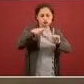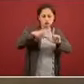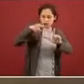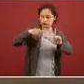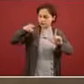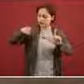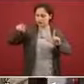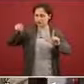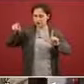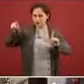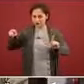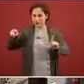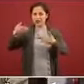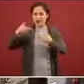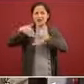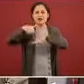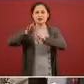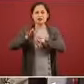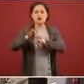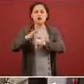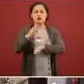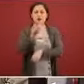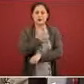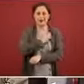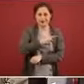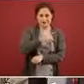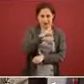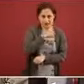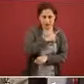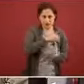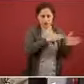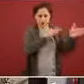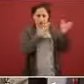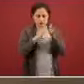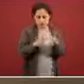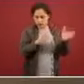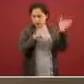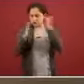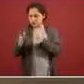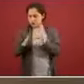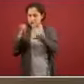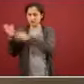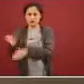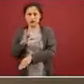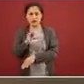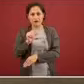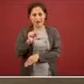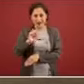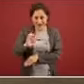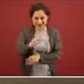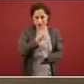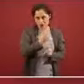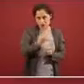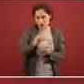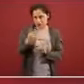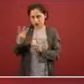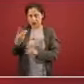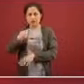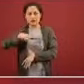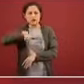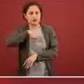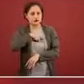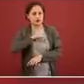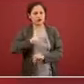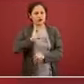medidas de control sanitario correspondientes a cada fase, identificábamos que de acuerdo a dónde hubiera la